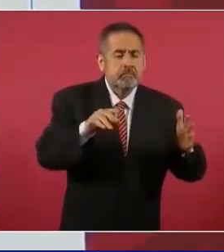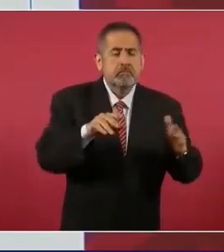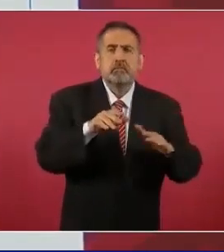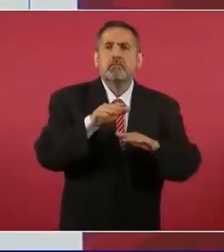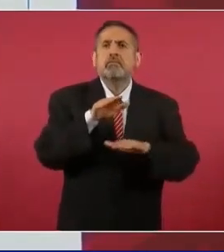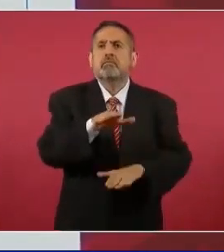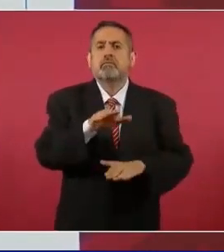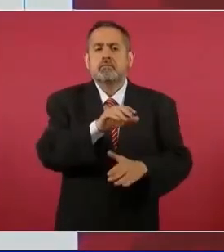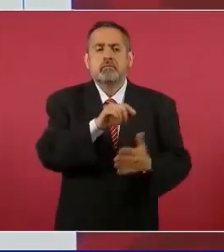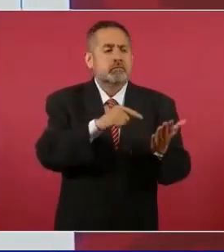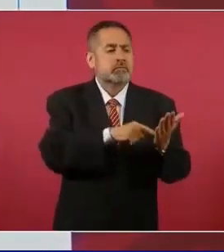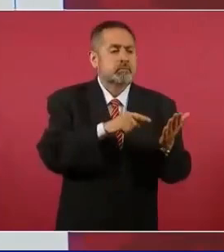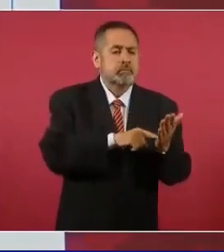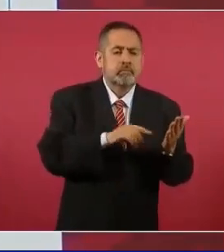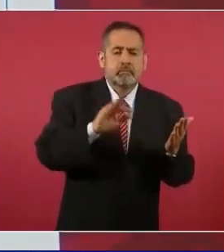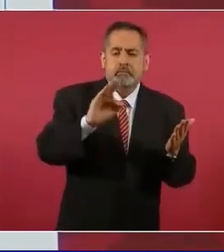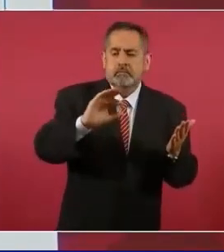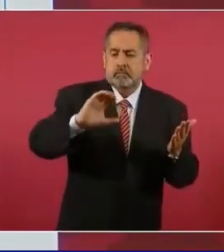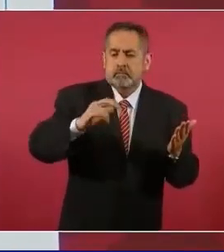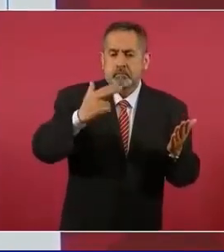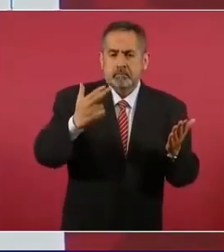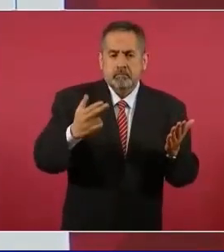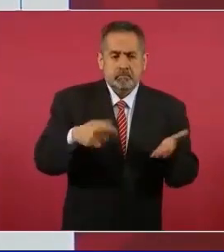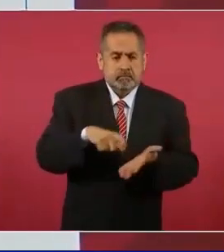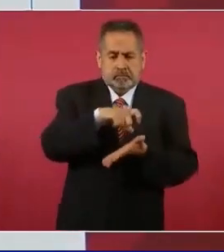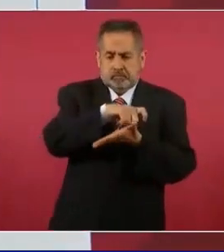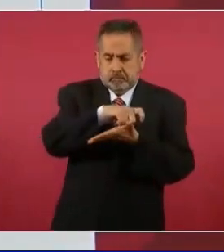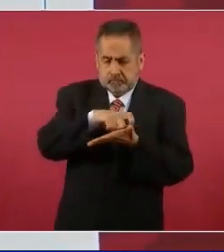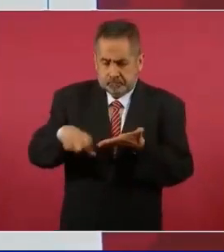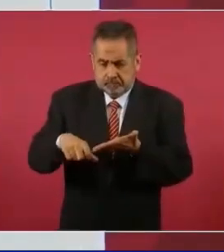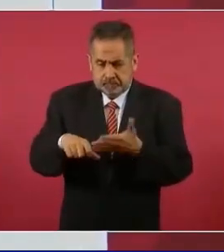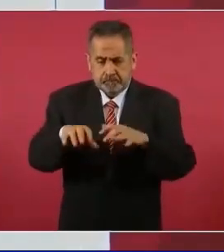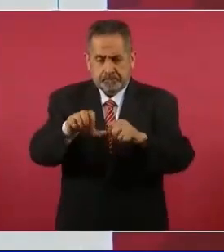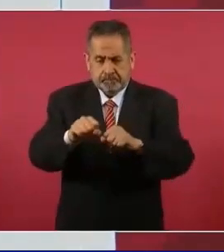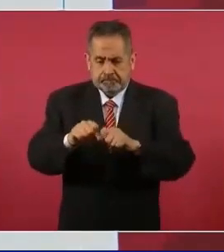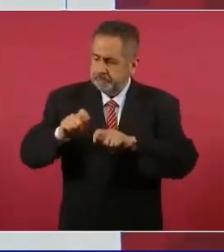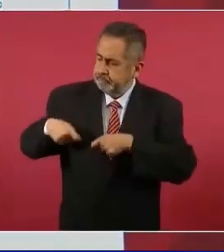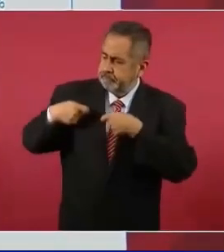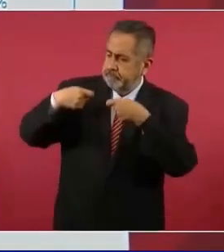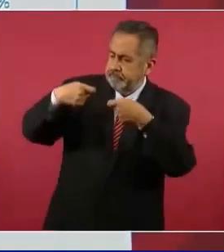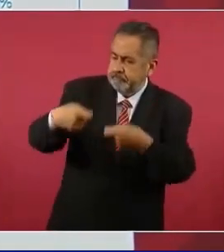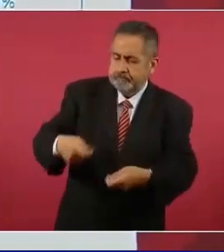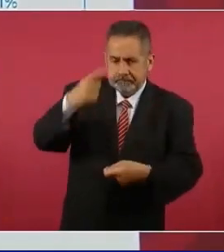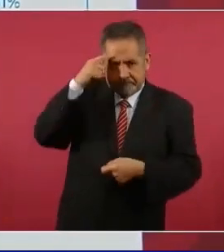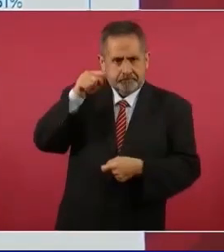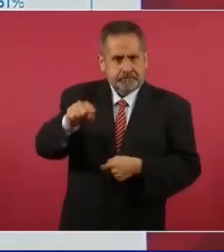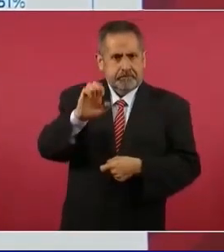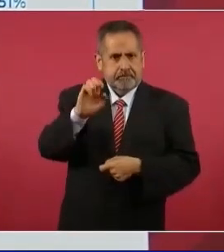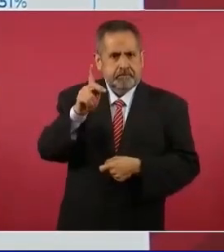de que Calderón le dejó comprado al presidente Peña un avión